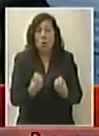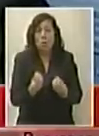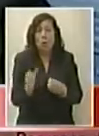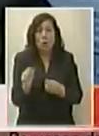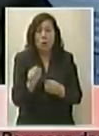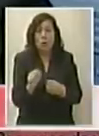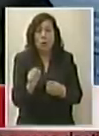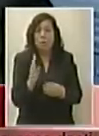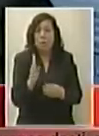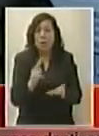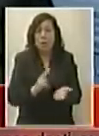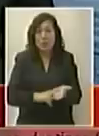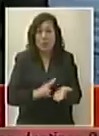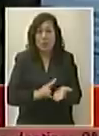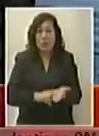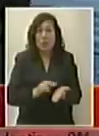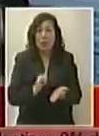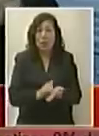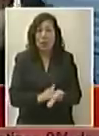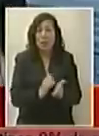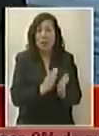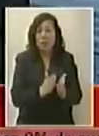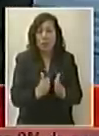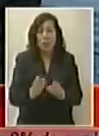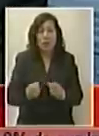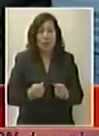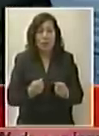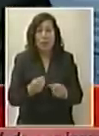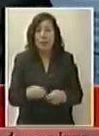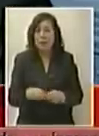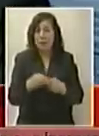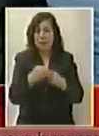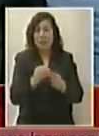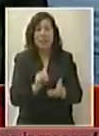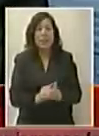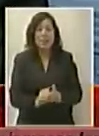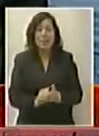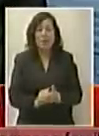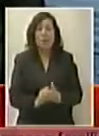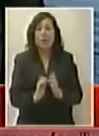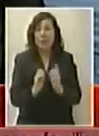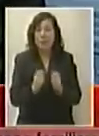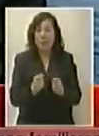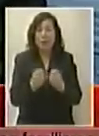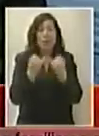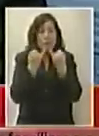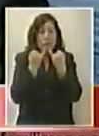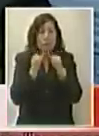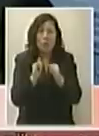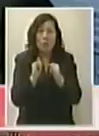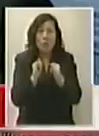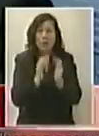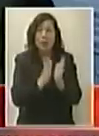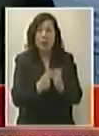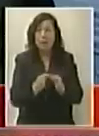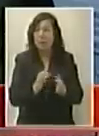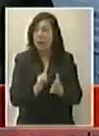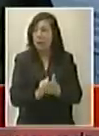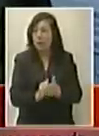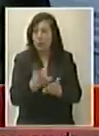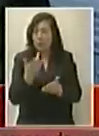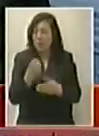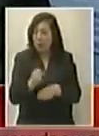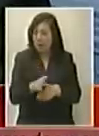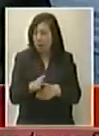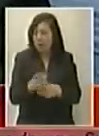superintendencia de banques seguros que son los organismos técnicos especializados darán información detallada y una